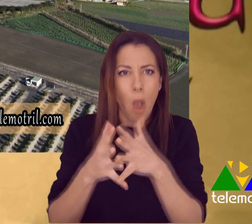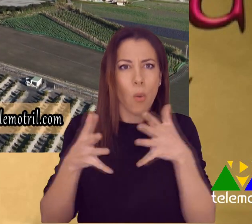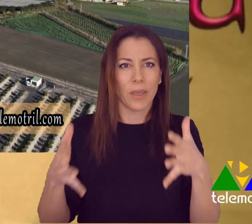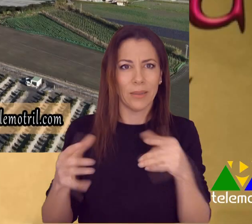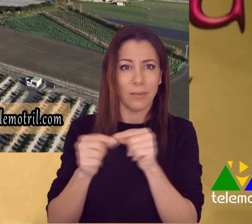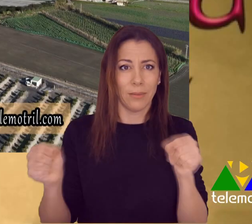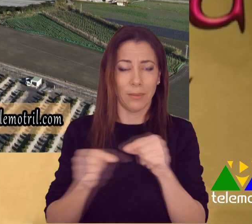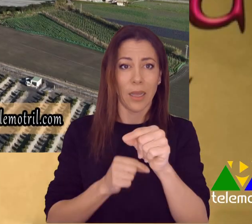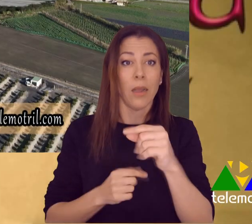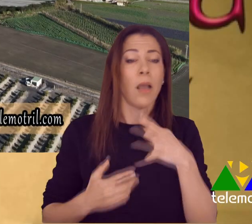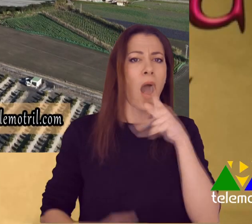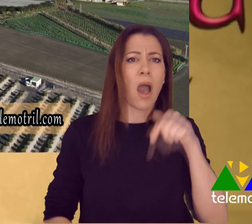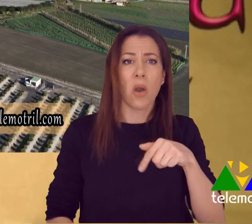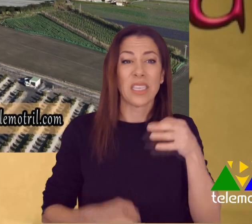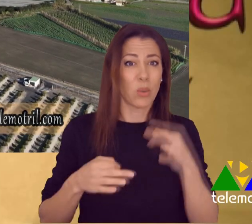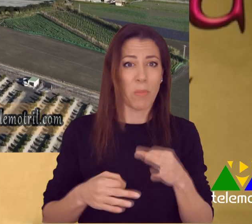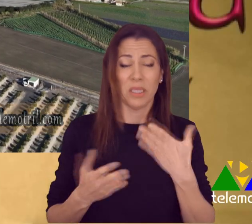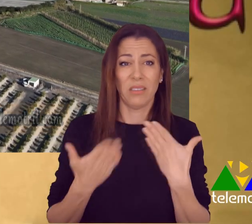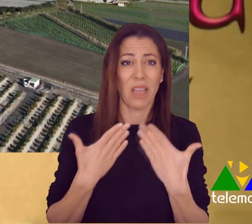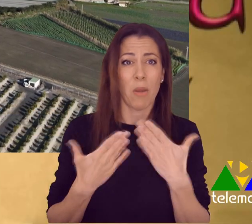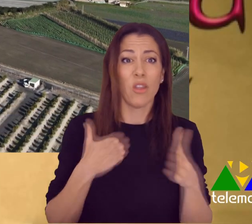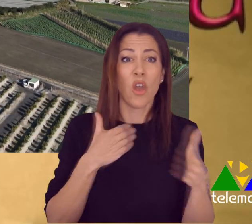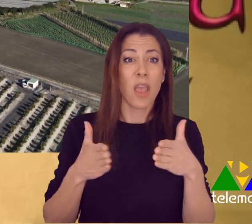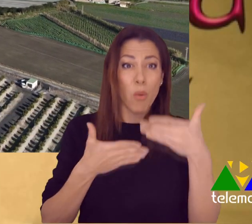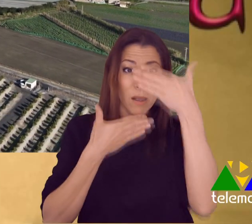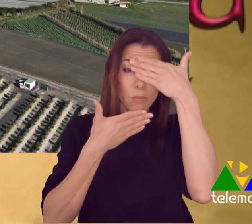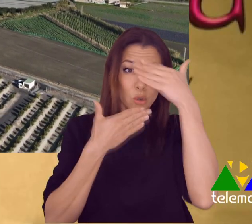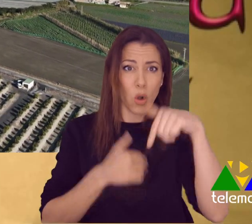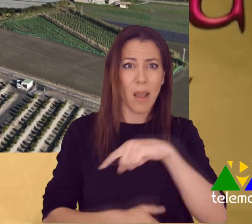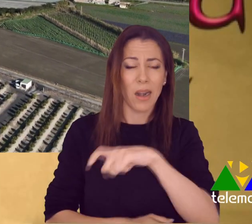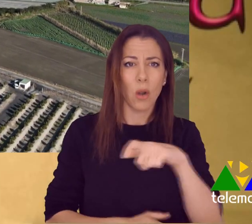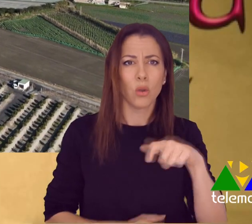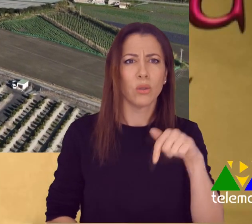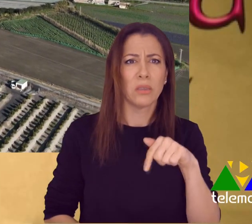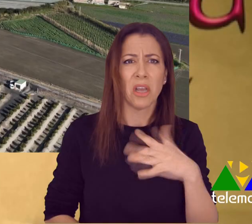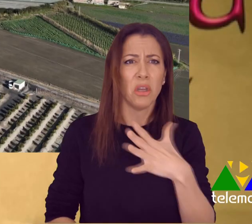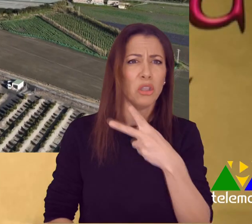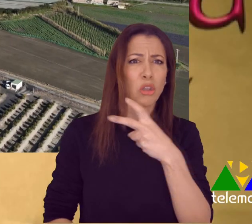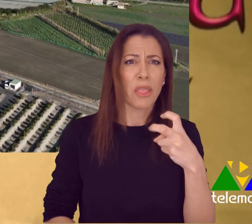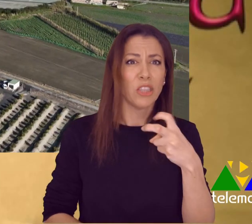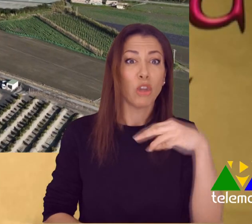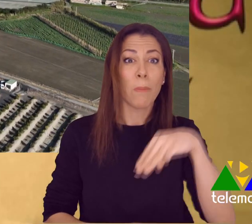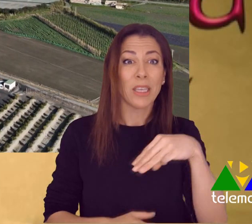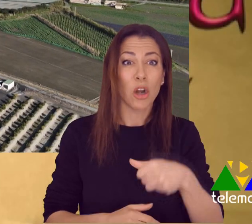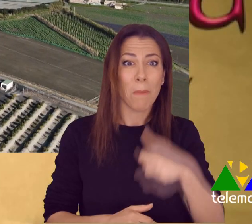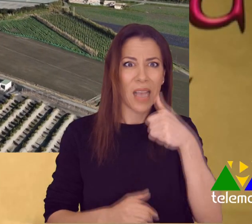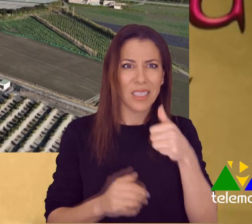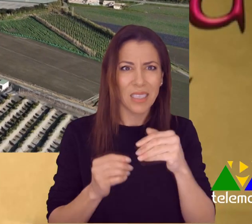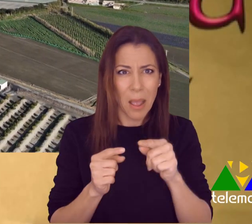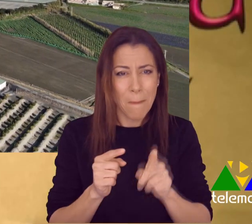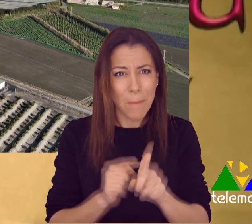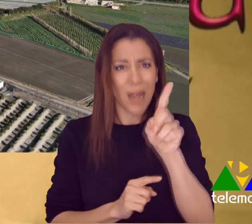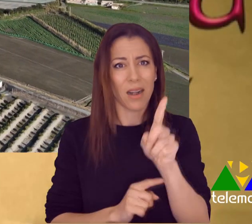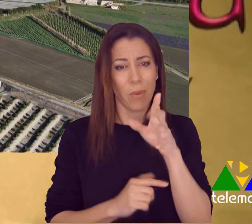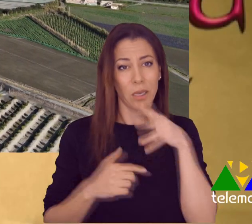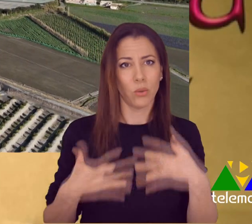decir, seguramente hoy estamos hablando de que en época musulmana la costa está 200 metros más para arriba de lo que... También hay que decir que el mar